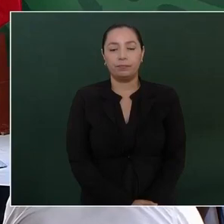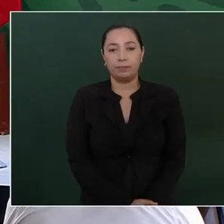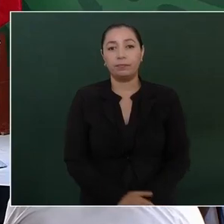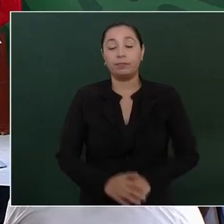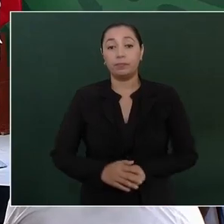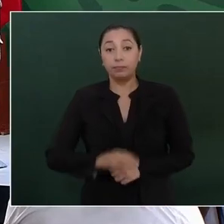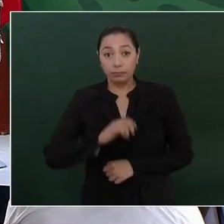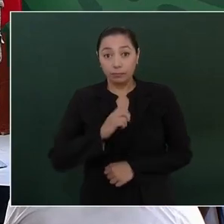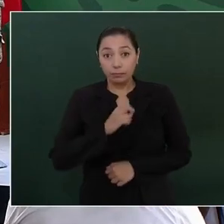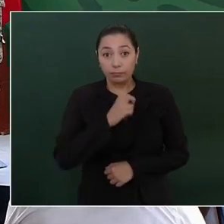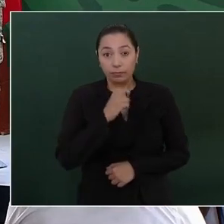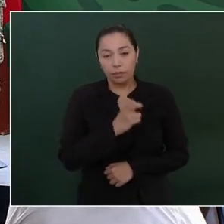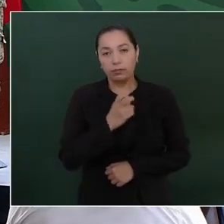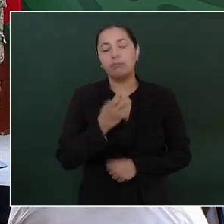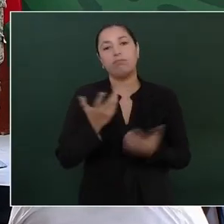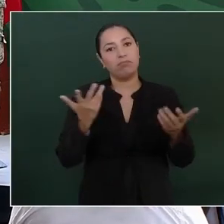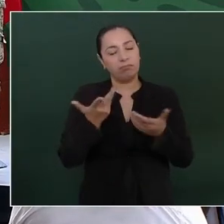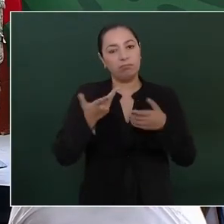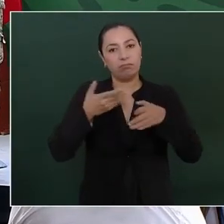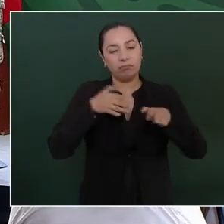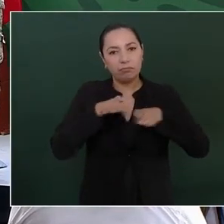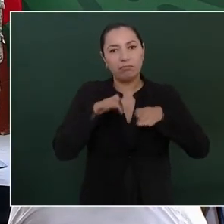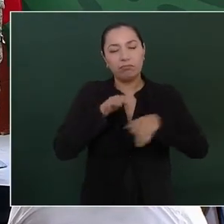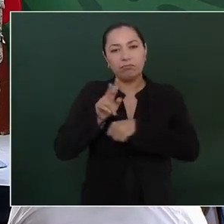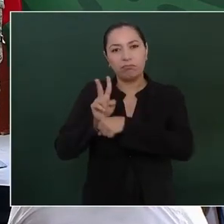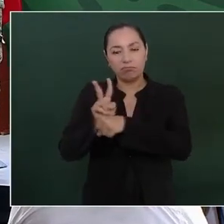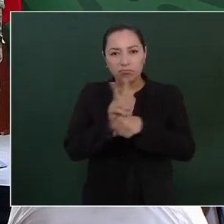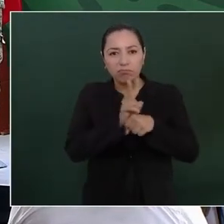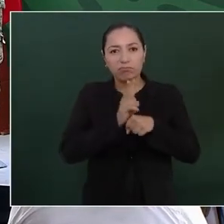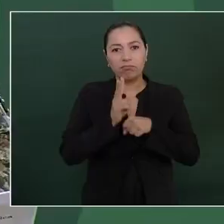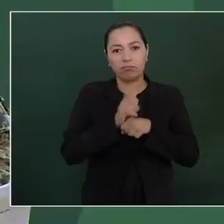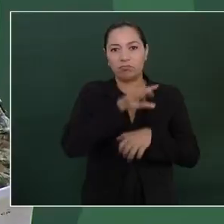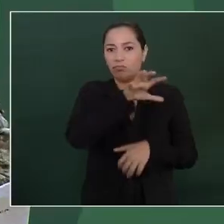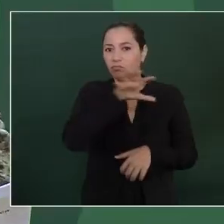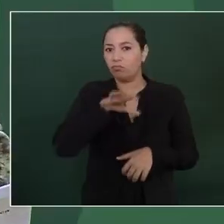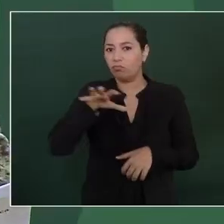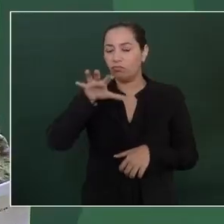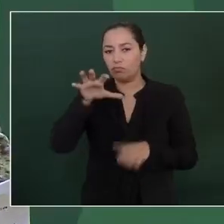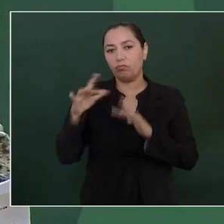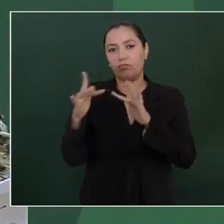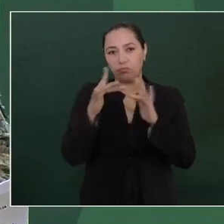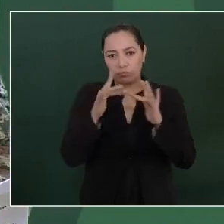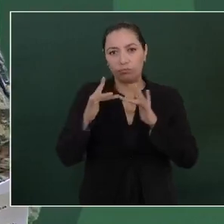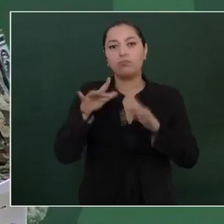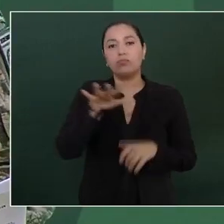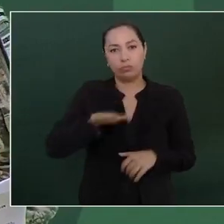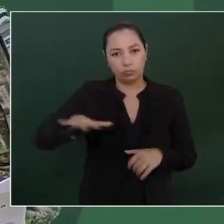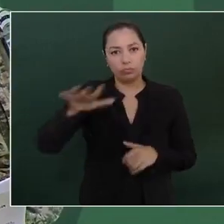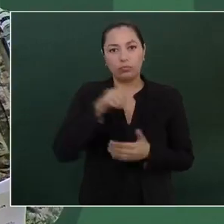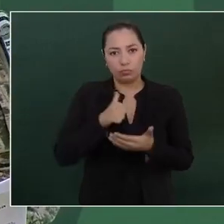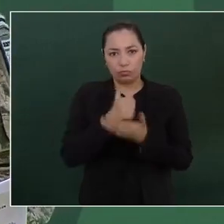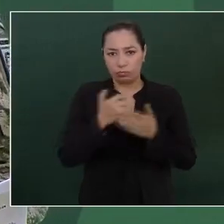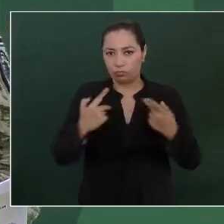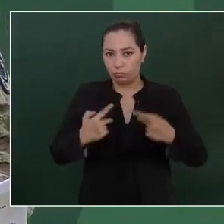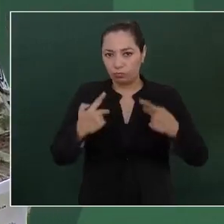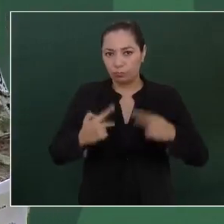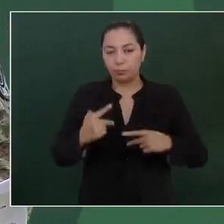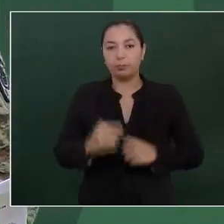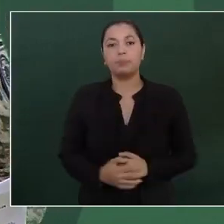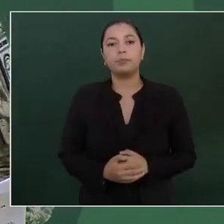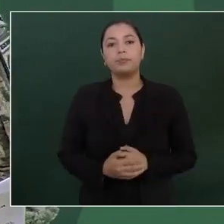que realizan sus acciones en campo, en contacto con la ciudadanía. Adelante, por